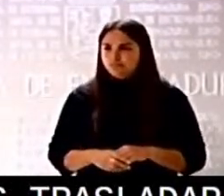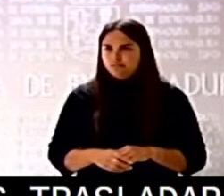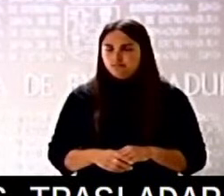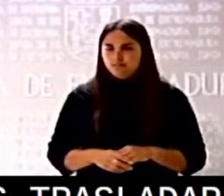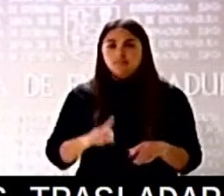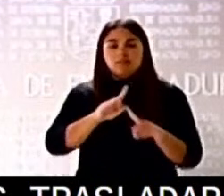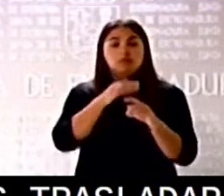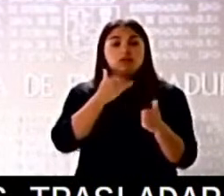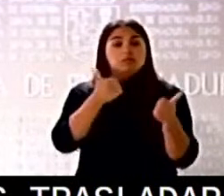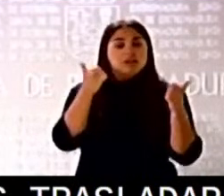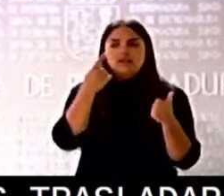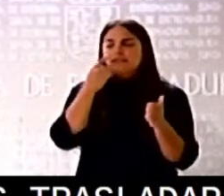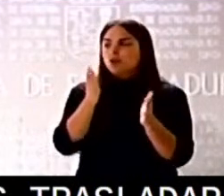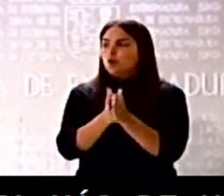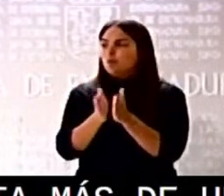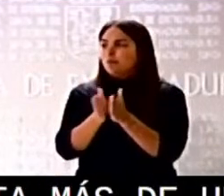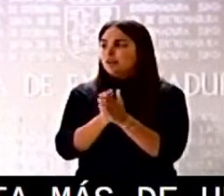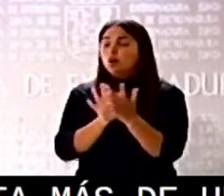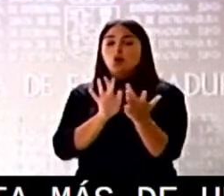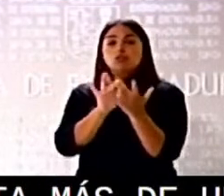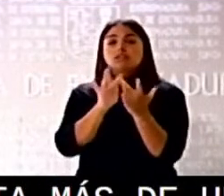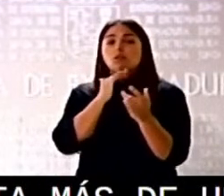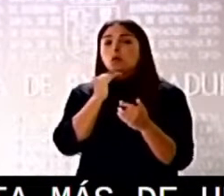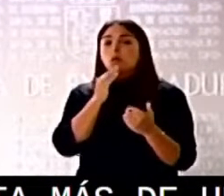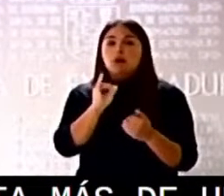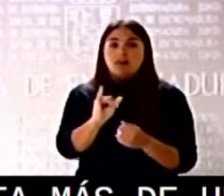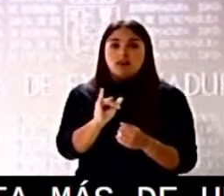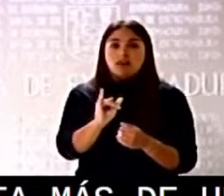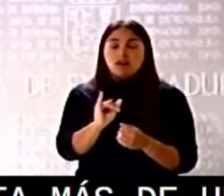Una pregunta más de algún compañero que esté conectado